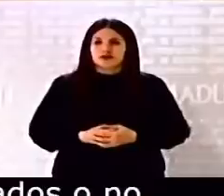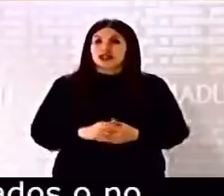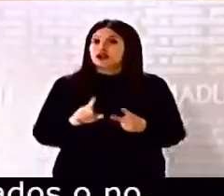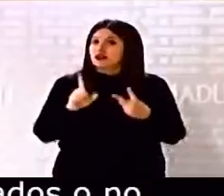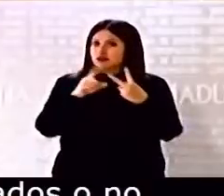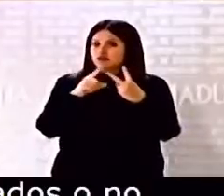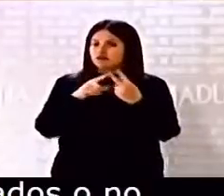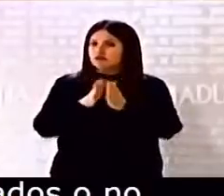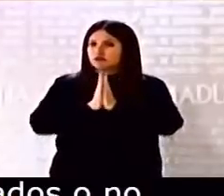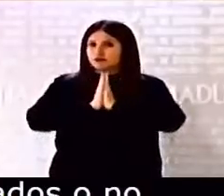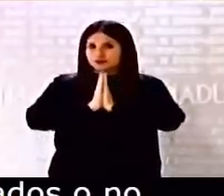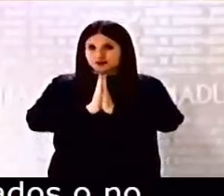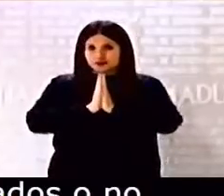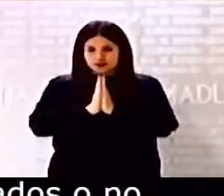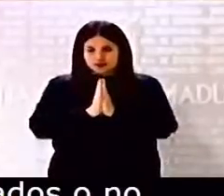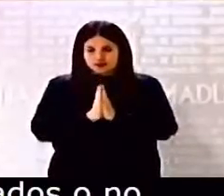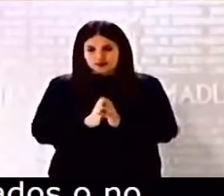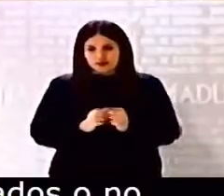por favor